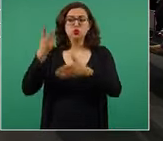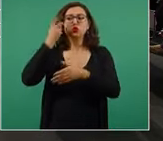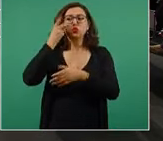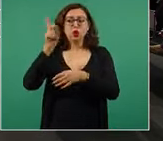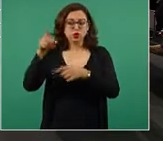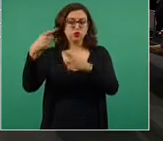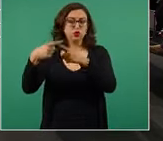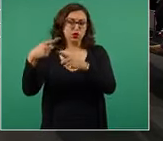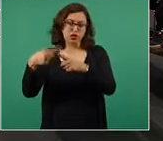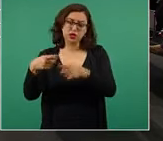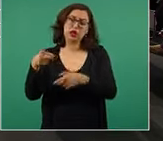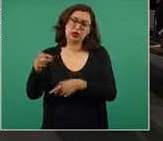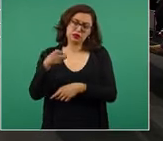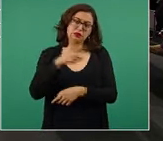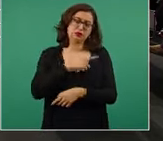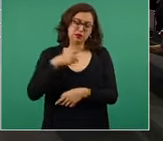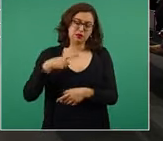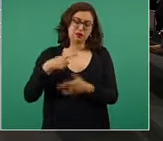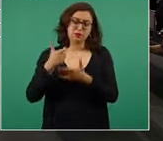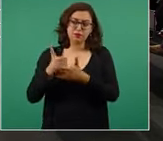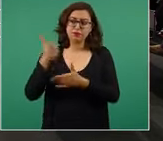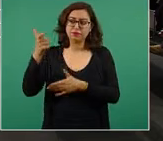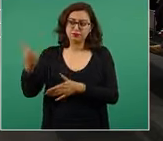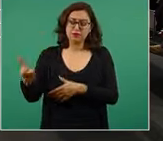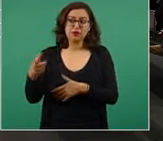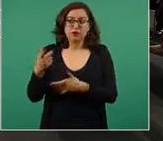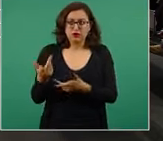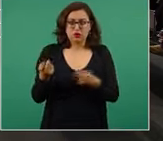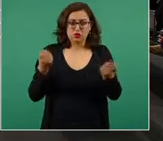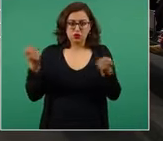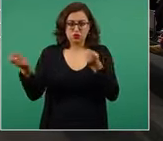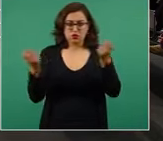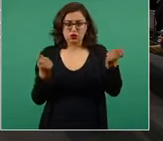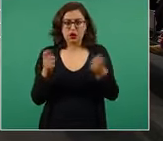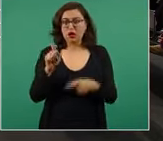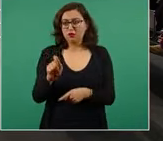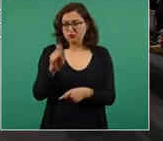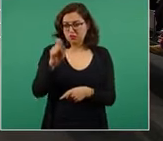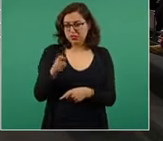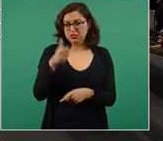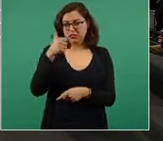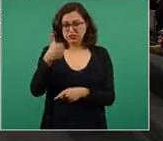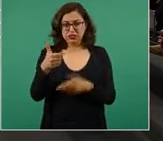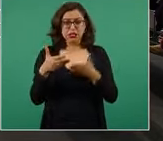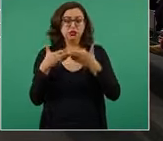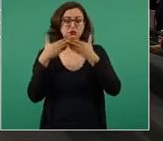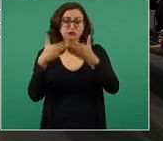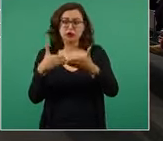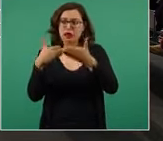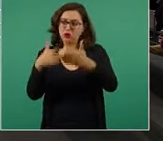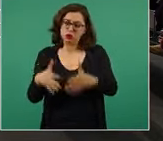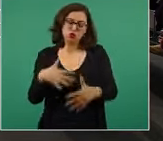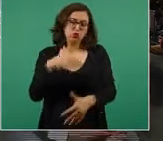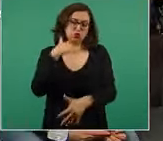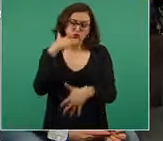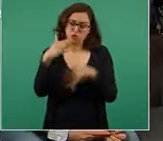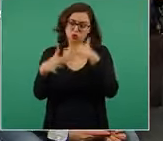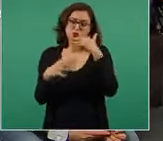también controlar esos 26 barcos que están abandonados, señores, que están haciendo un grave daño a la ecología de la